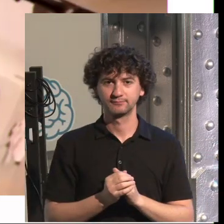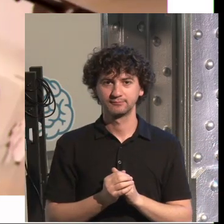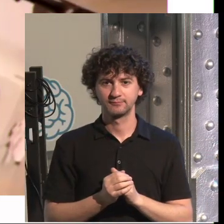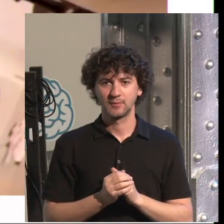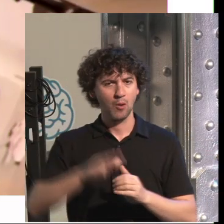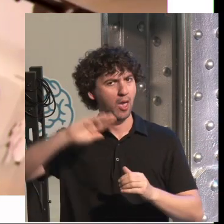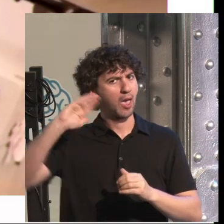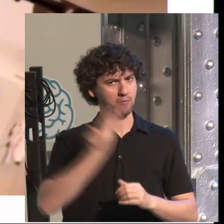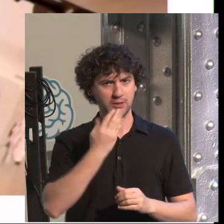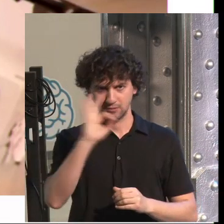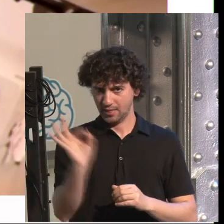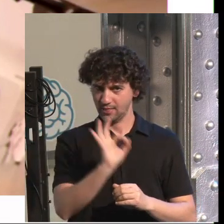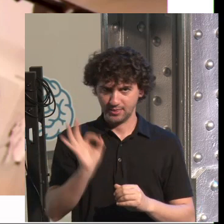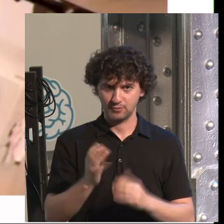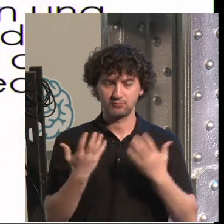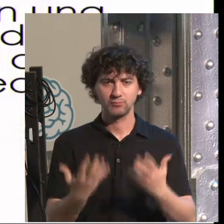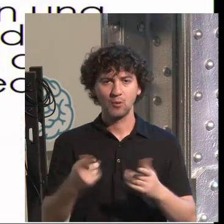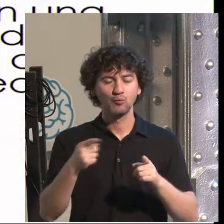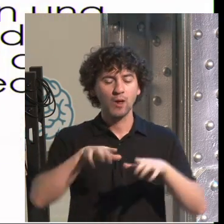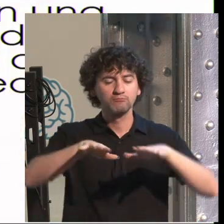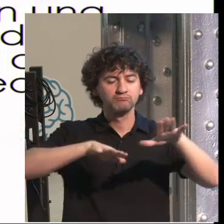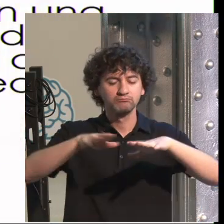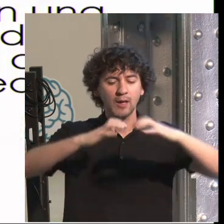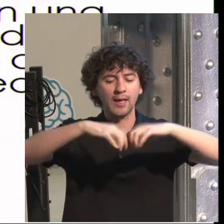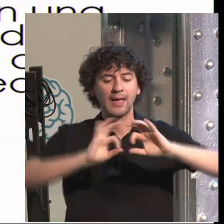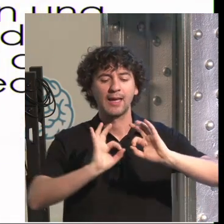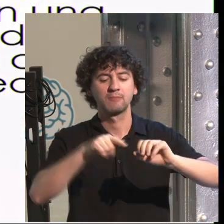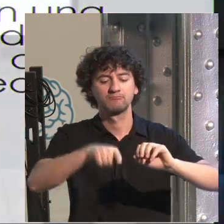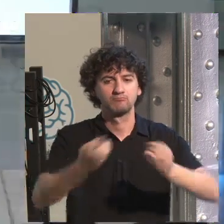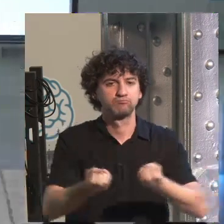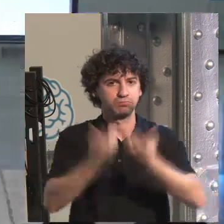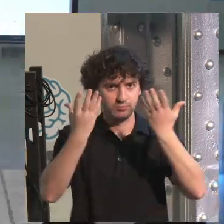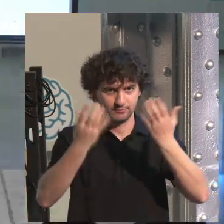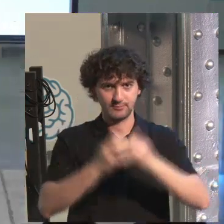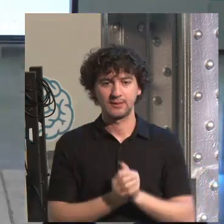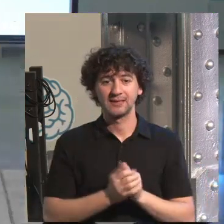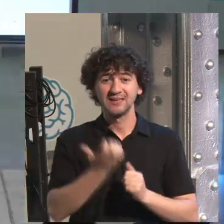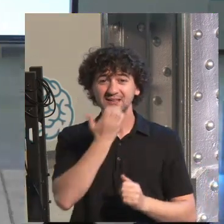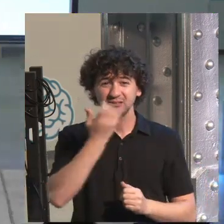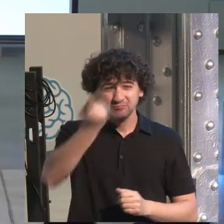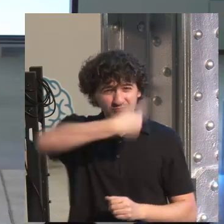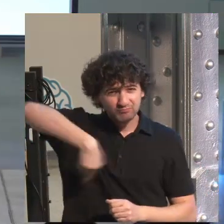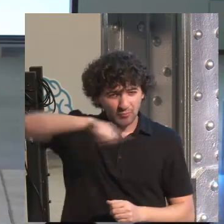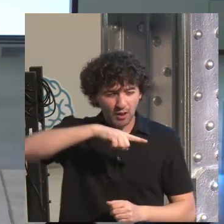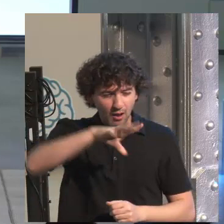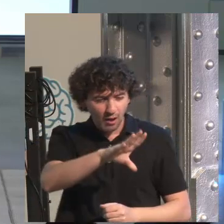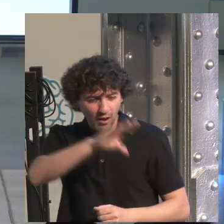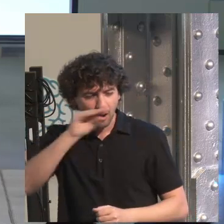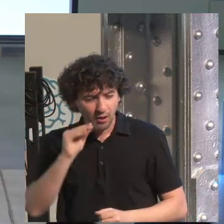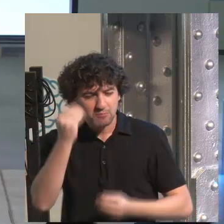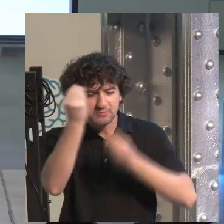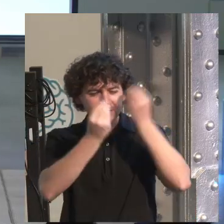no invasiva, ¿no? Simplemente activando esa parte del cerebro. Si somos capaces de interpretar lo que